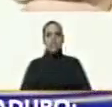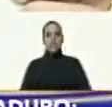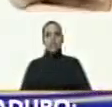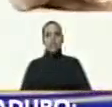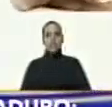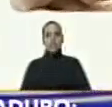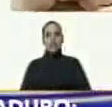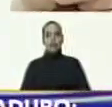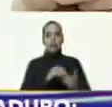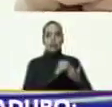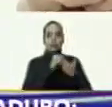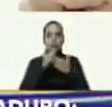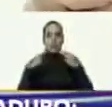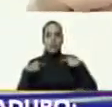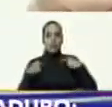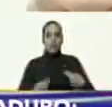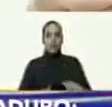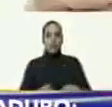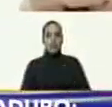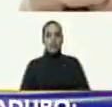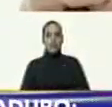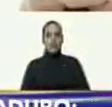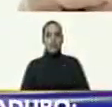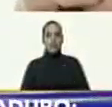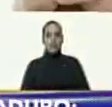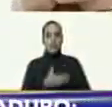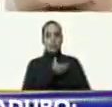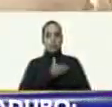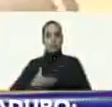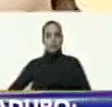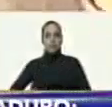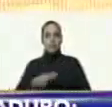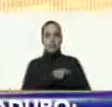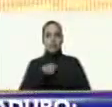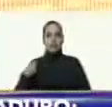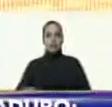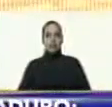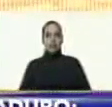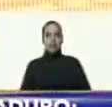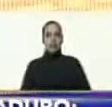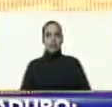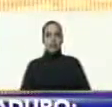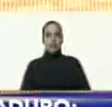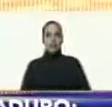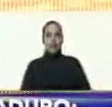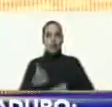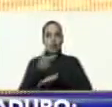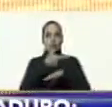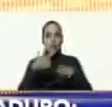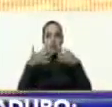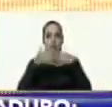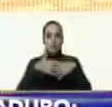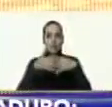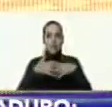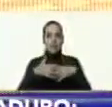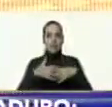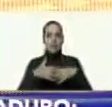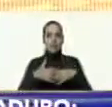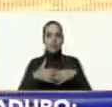humanidad. Xi Jinping, la gobernación y la administración en China. ¿Cuánto aprende uno, Atilio, con